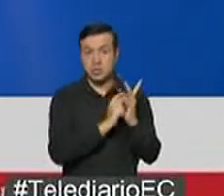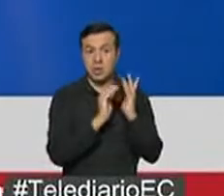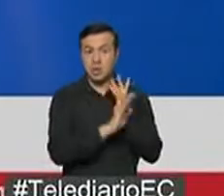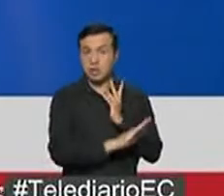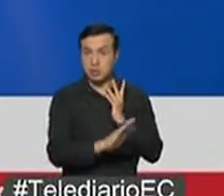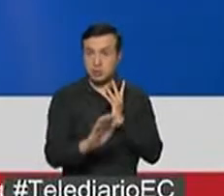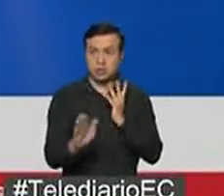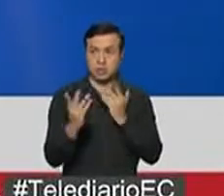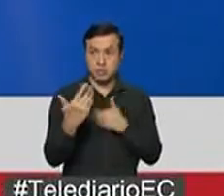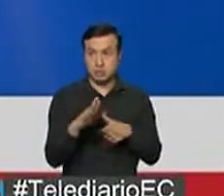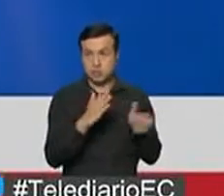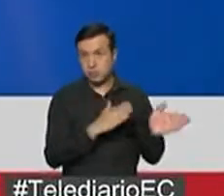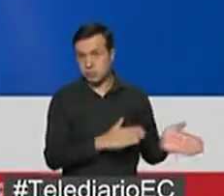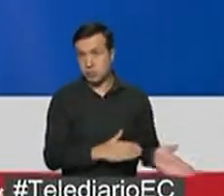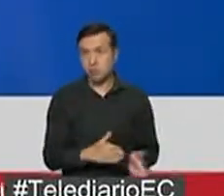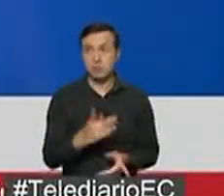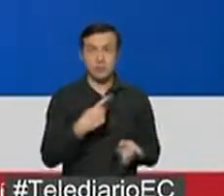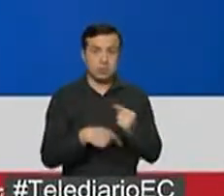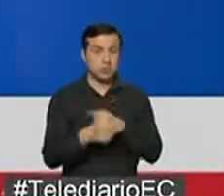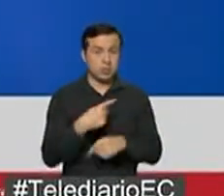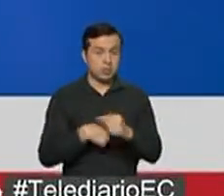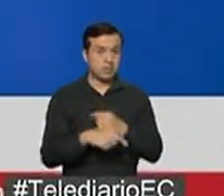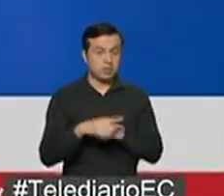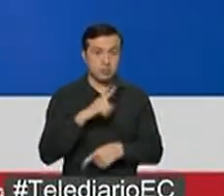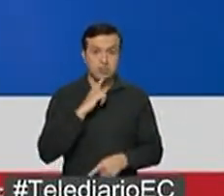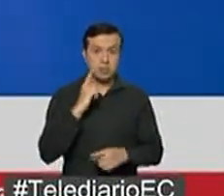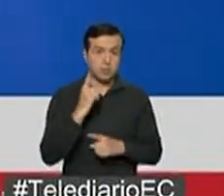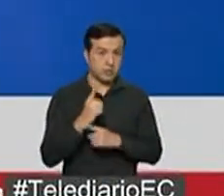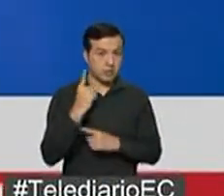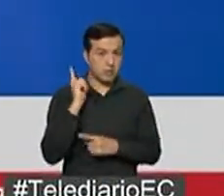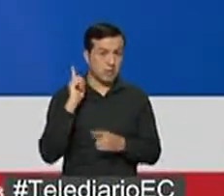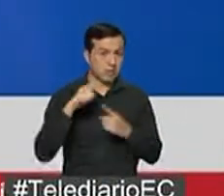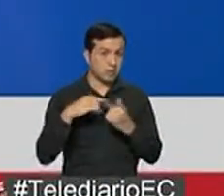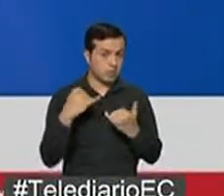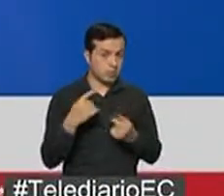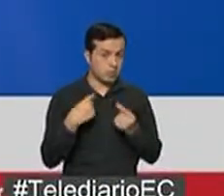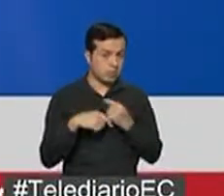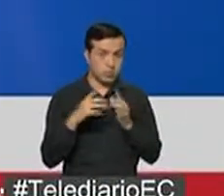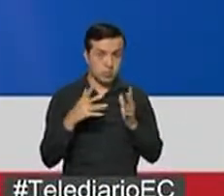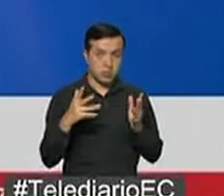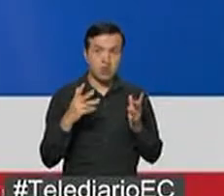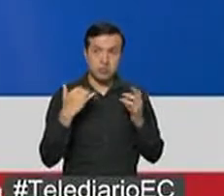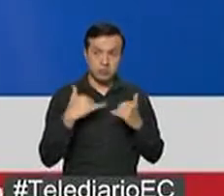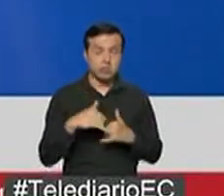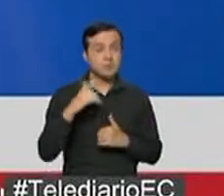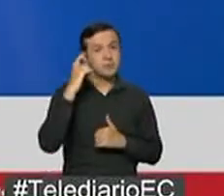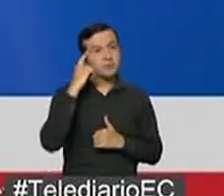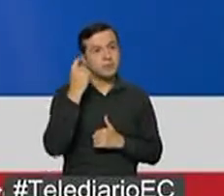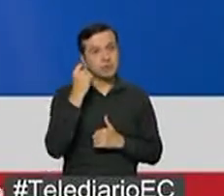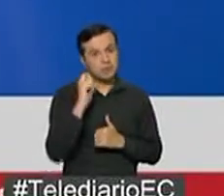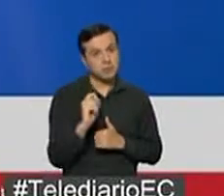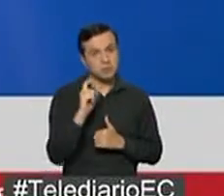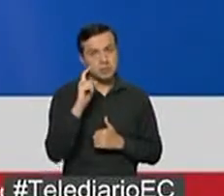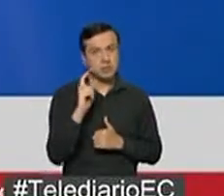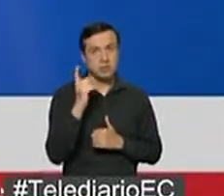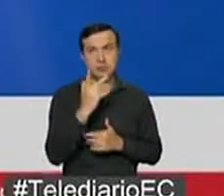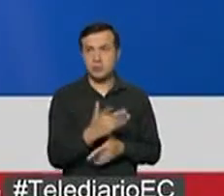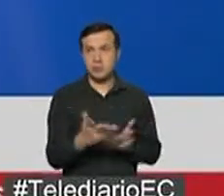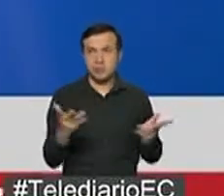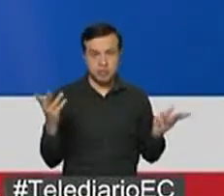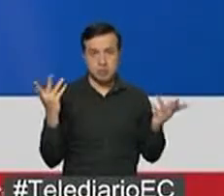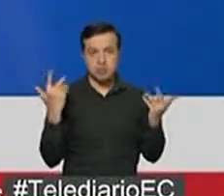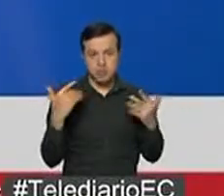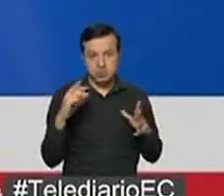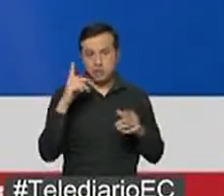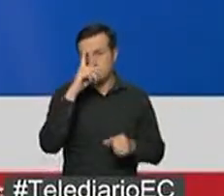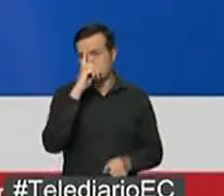se llega a ser comercial que al momento pues allí habría un costo extra pero eso es algo